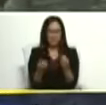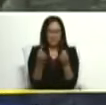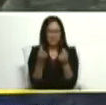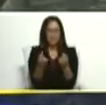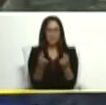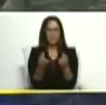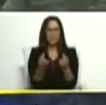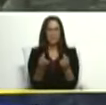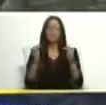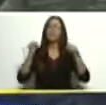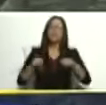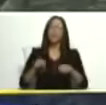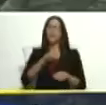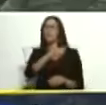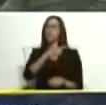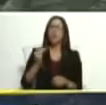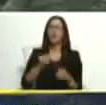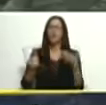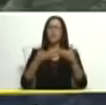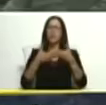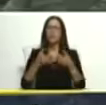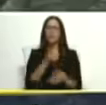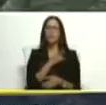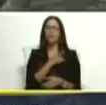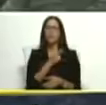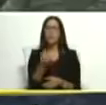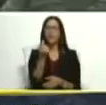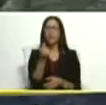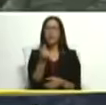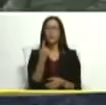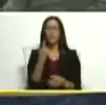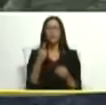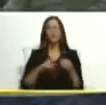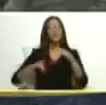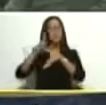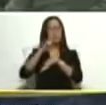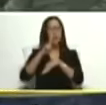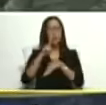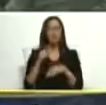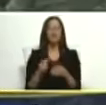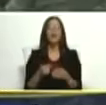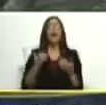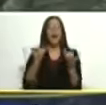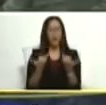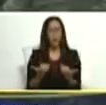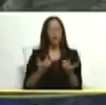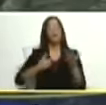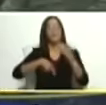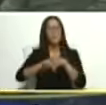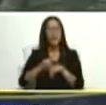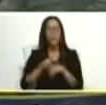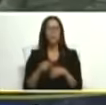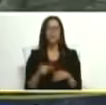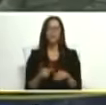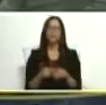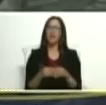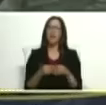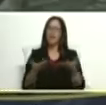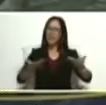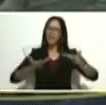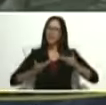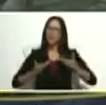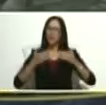una universidad, ni un liceo, ni una escuela. Y ahora vamos otra vez a la etapa boyante que nos dejó el comandante Hugo